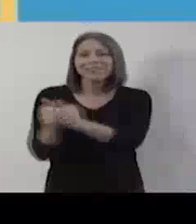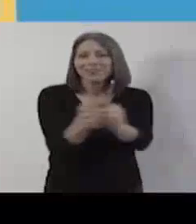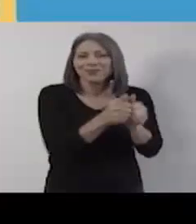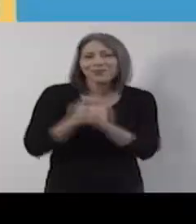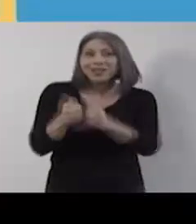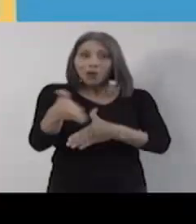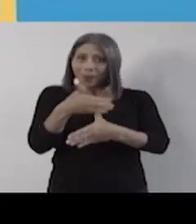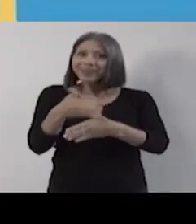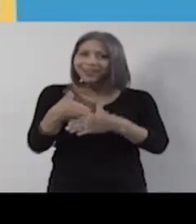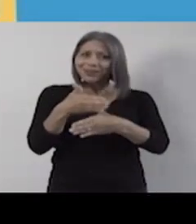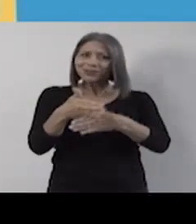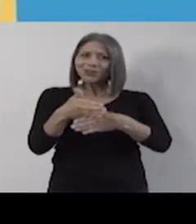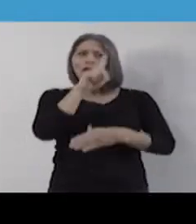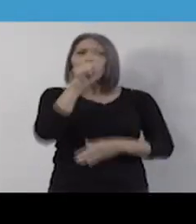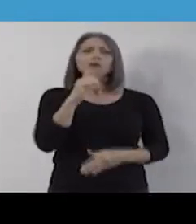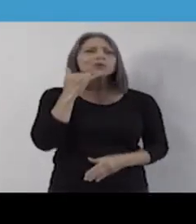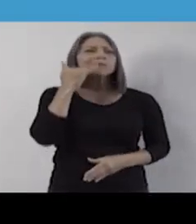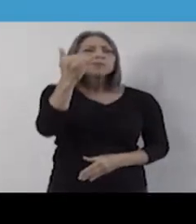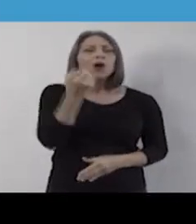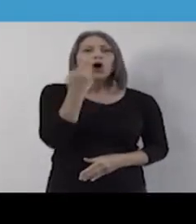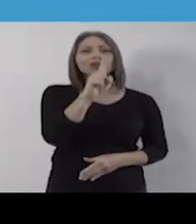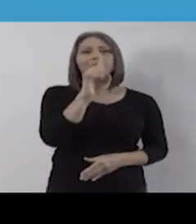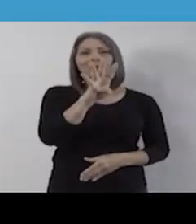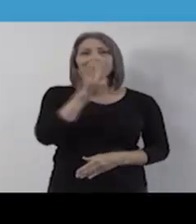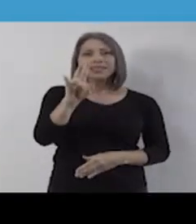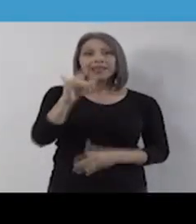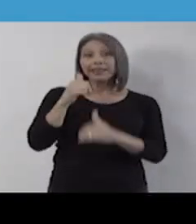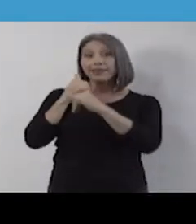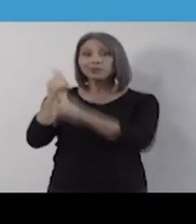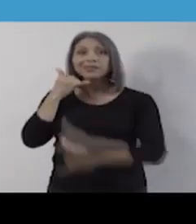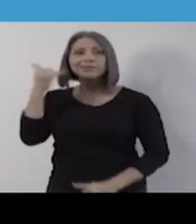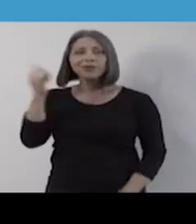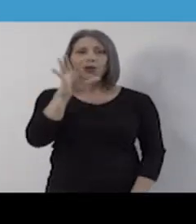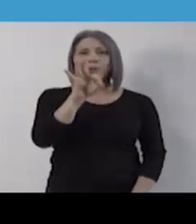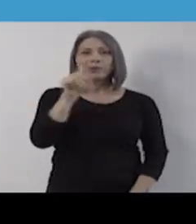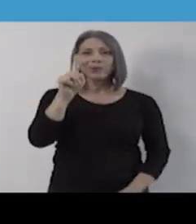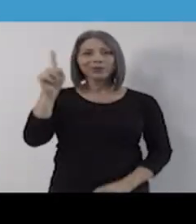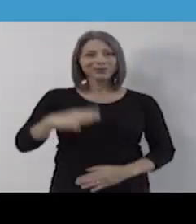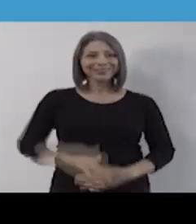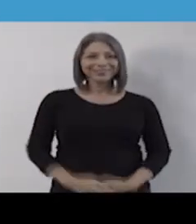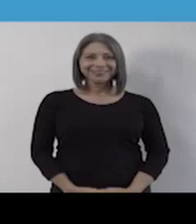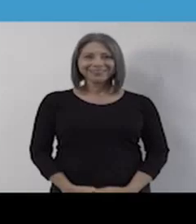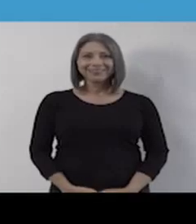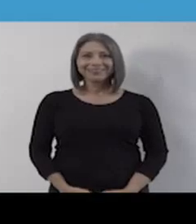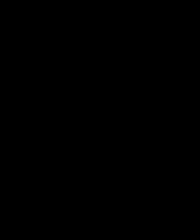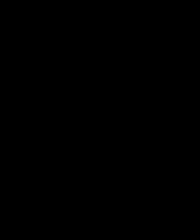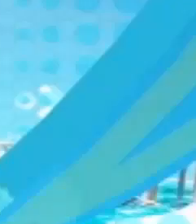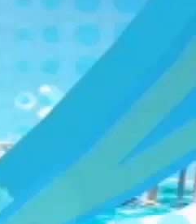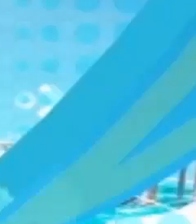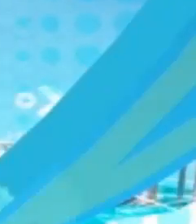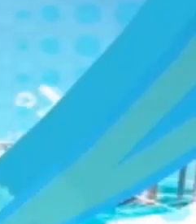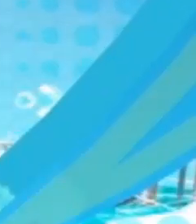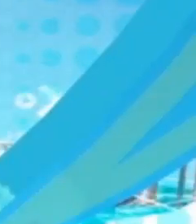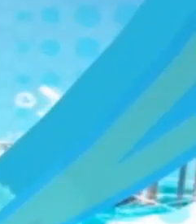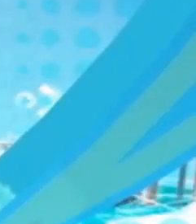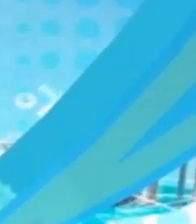Los valores nos unen. Compartilos. Consultas al 1147. Denuncias al 911. PANI.